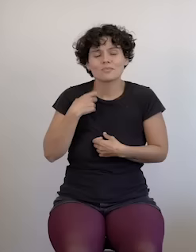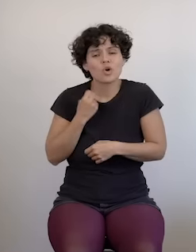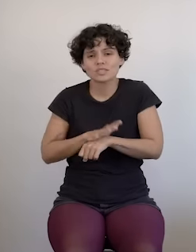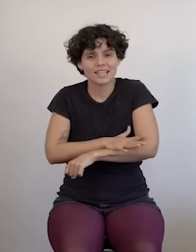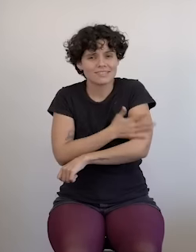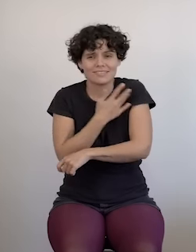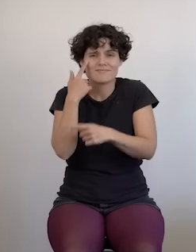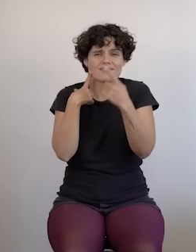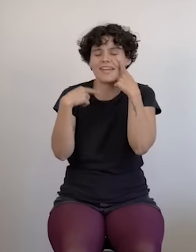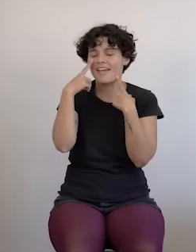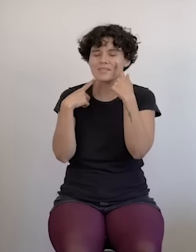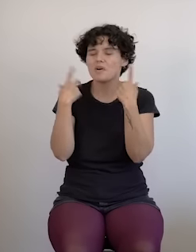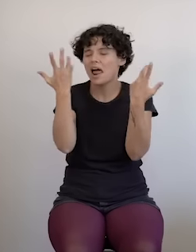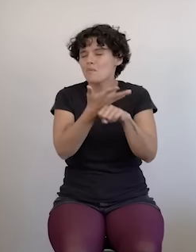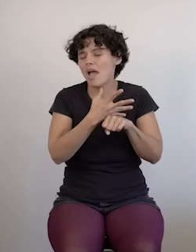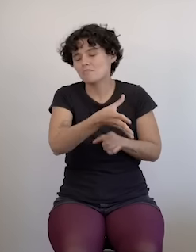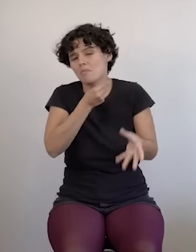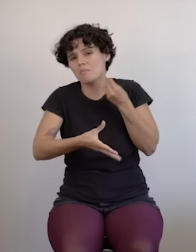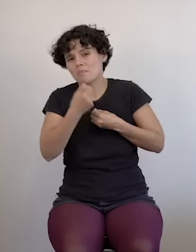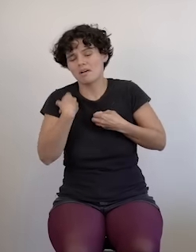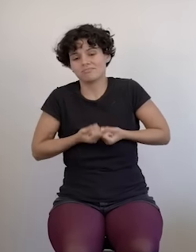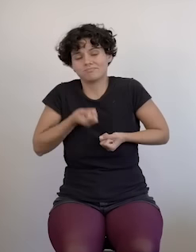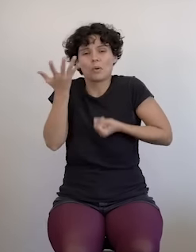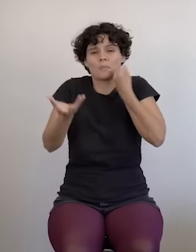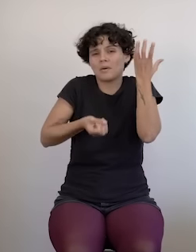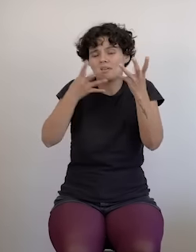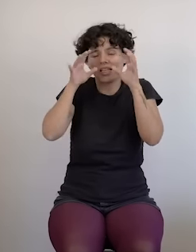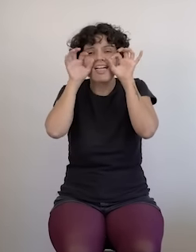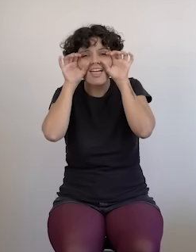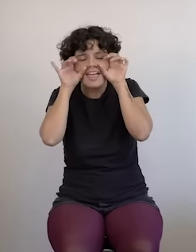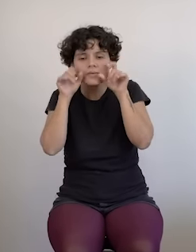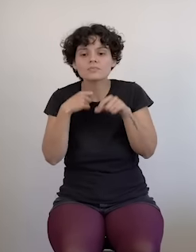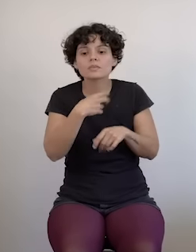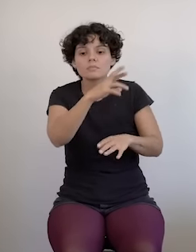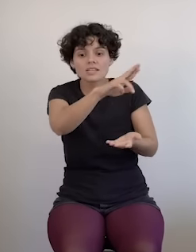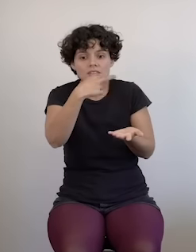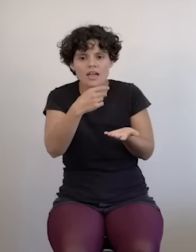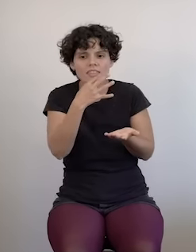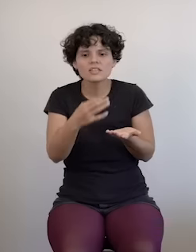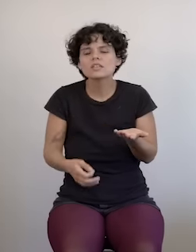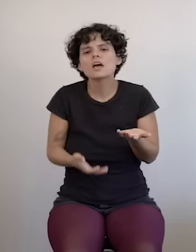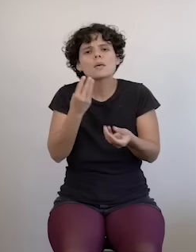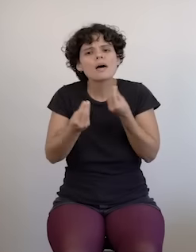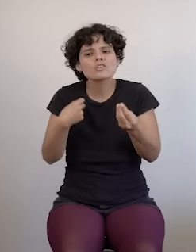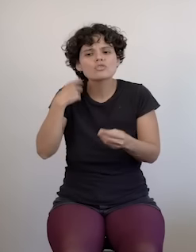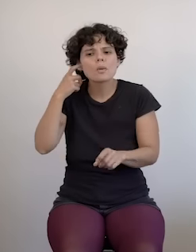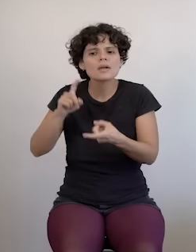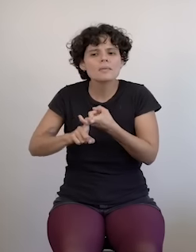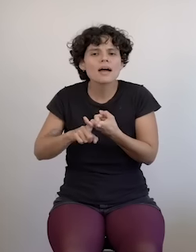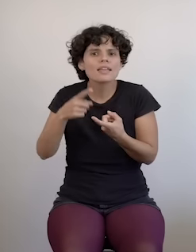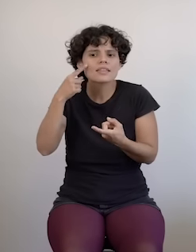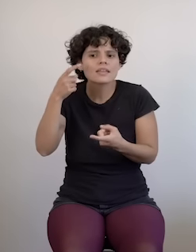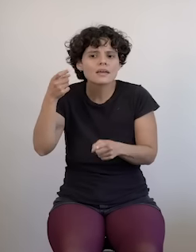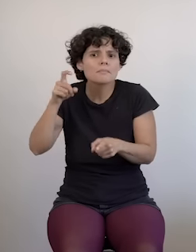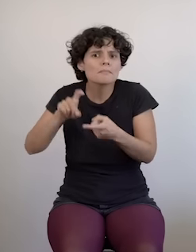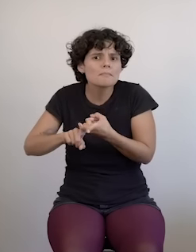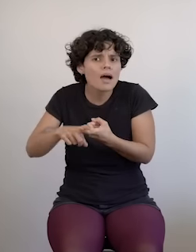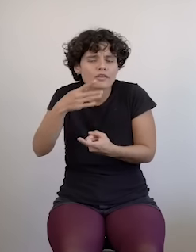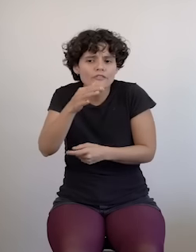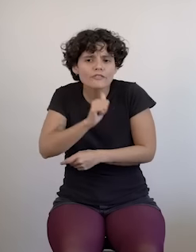llorar con toda la weá ahora. Y leo un mensaje y me dice, oye, Roberto, me mandaste un saludo para mi marido que se iba al hospital, pues. Y le digo yo,